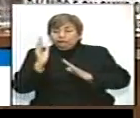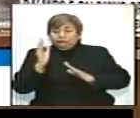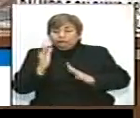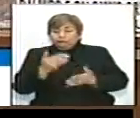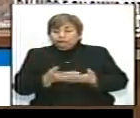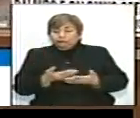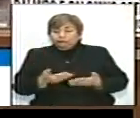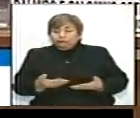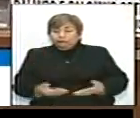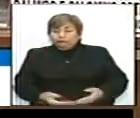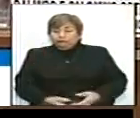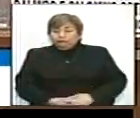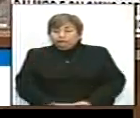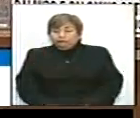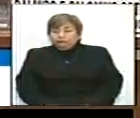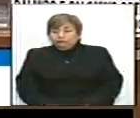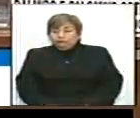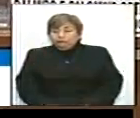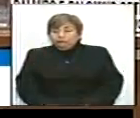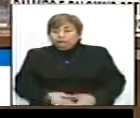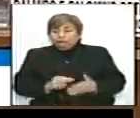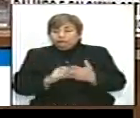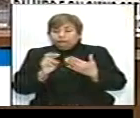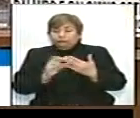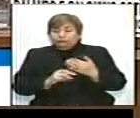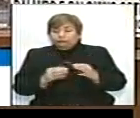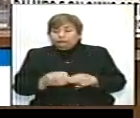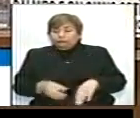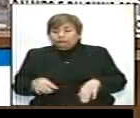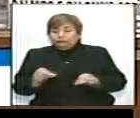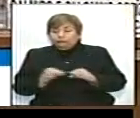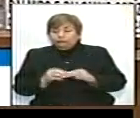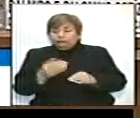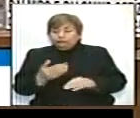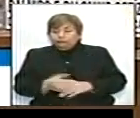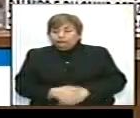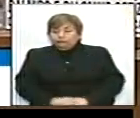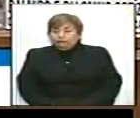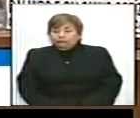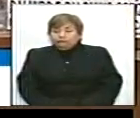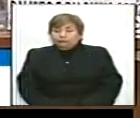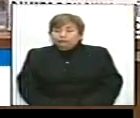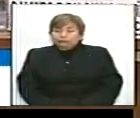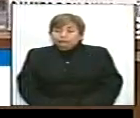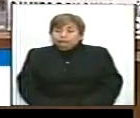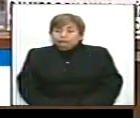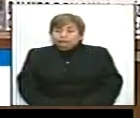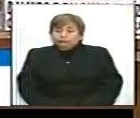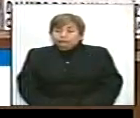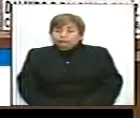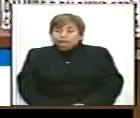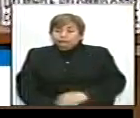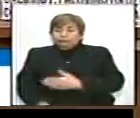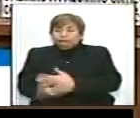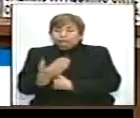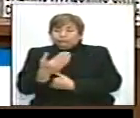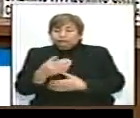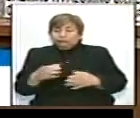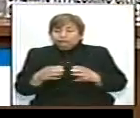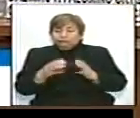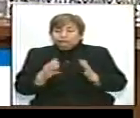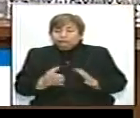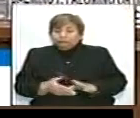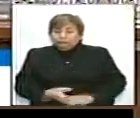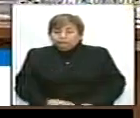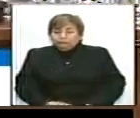este proyecto importante. Tiene la palabra doctor Paul. Buenos días, señor congresista. En